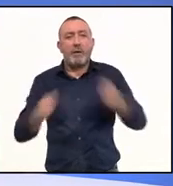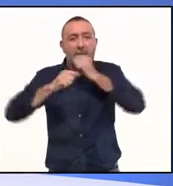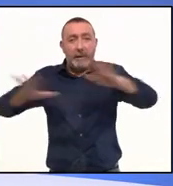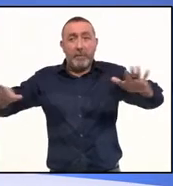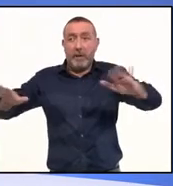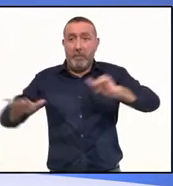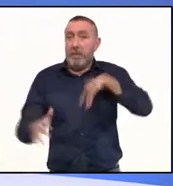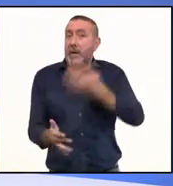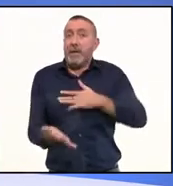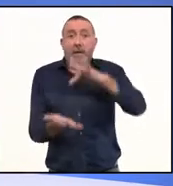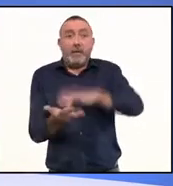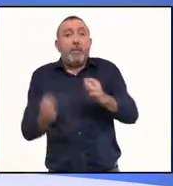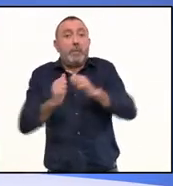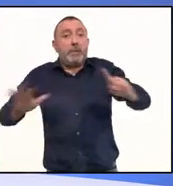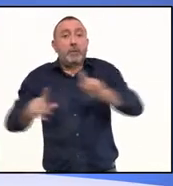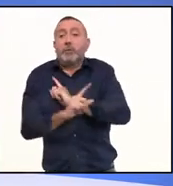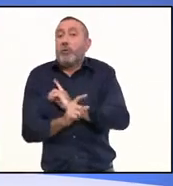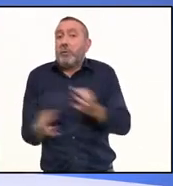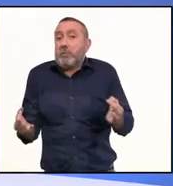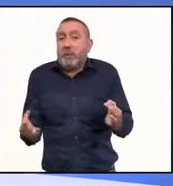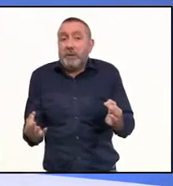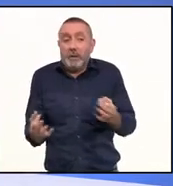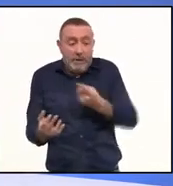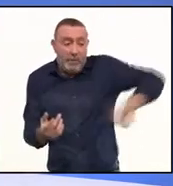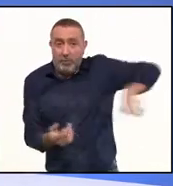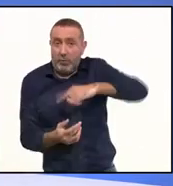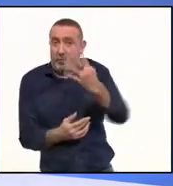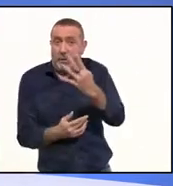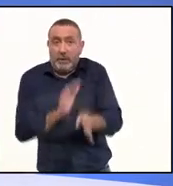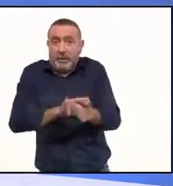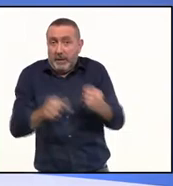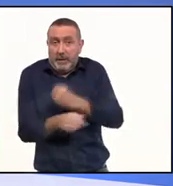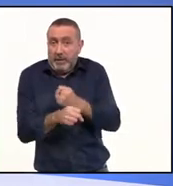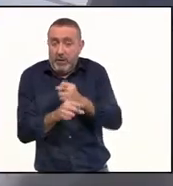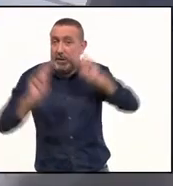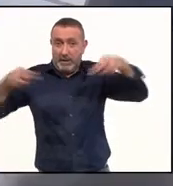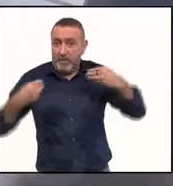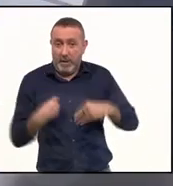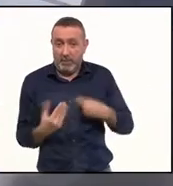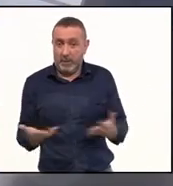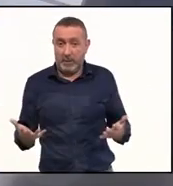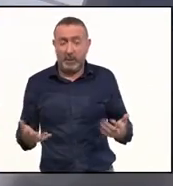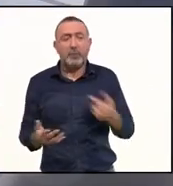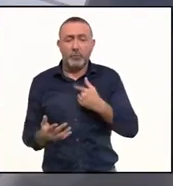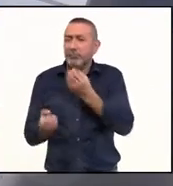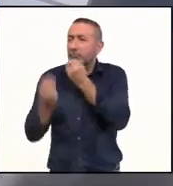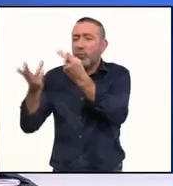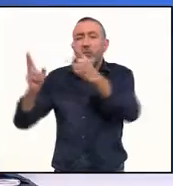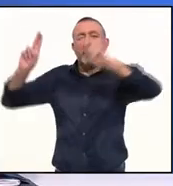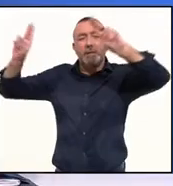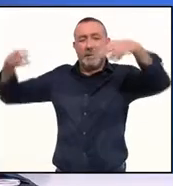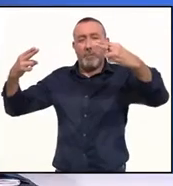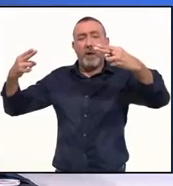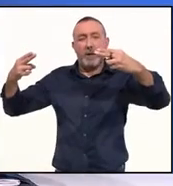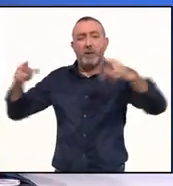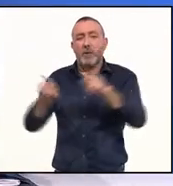apaga la luz y se ha 26 los otros 46 trabajando en lo mismo yo me quedé ningún titular que sería lo mismo que